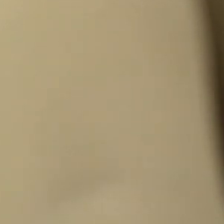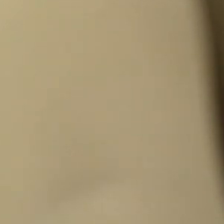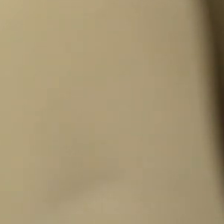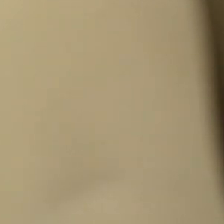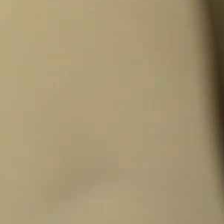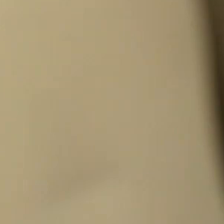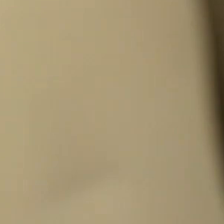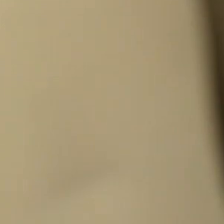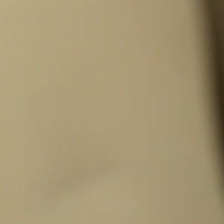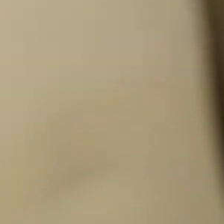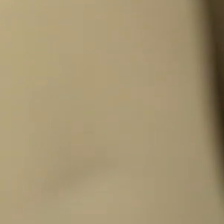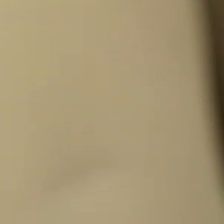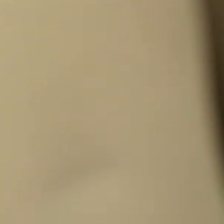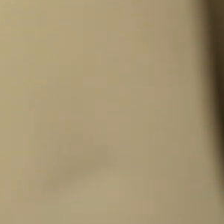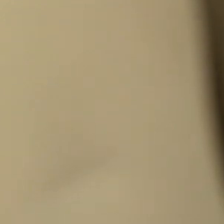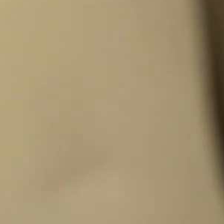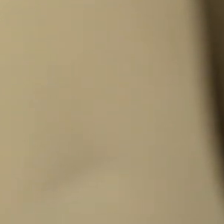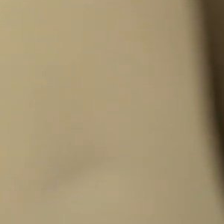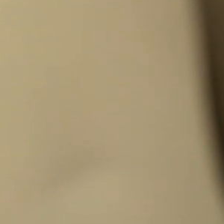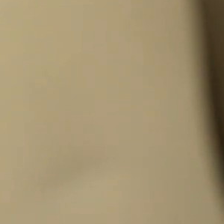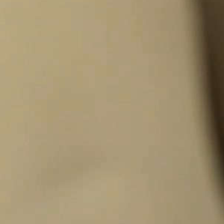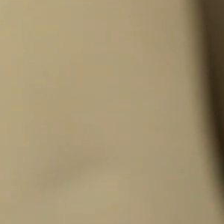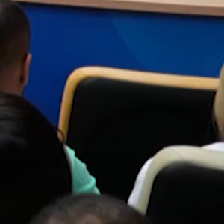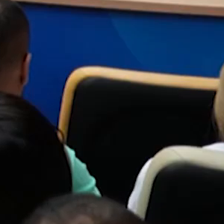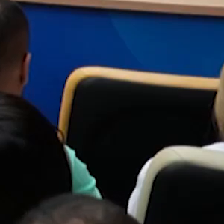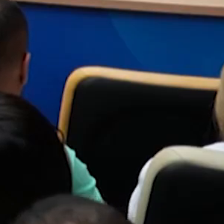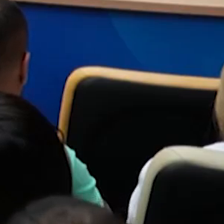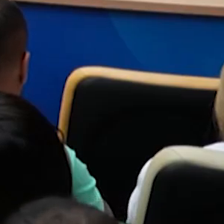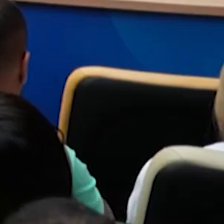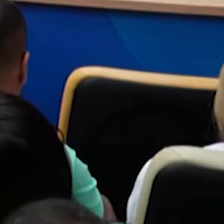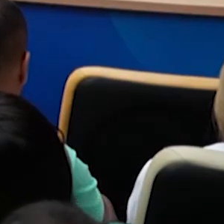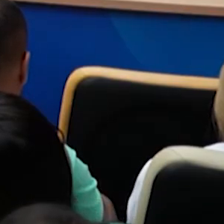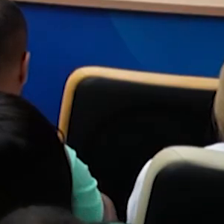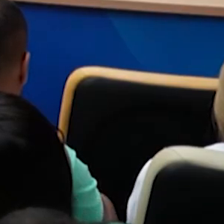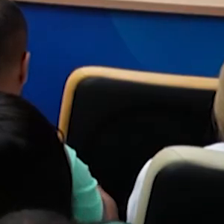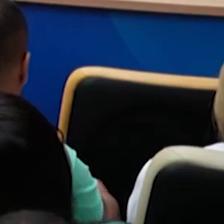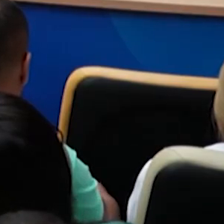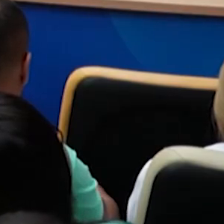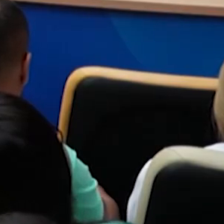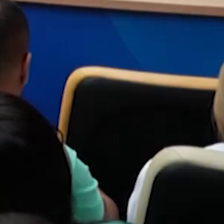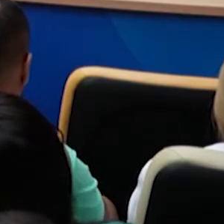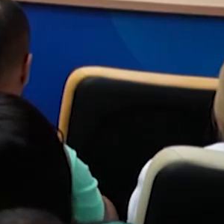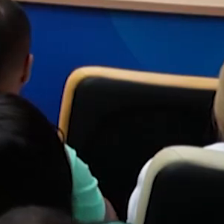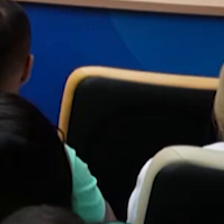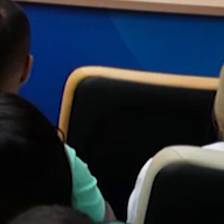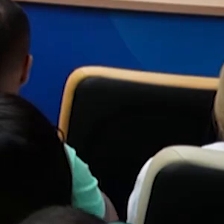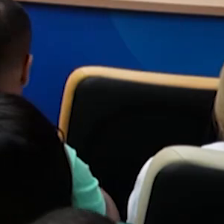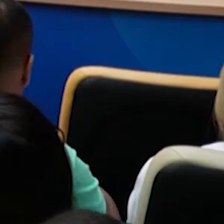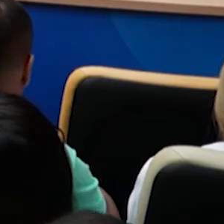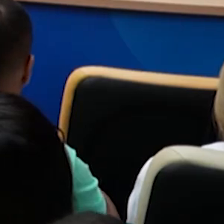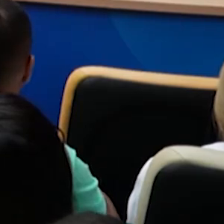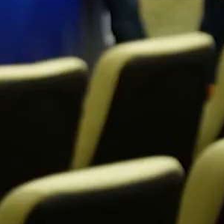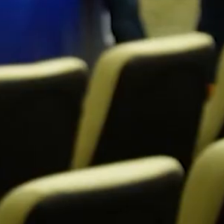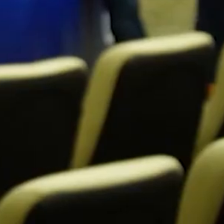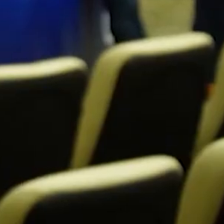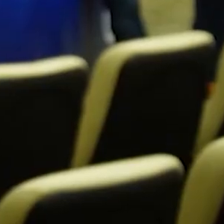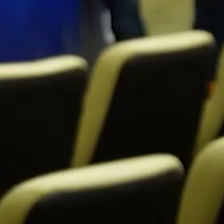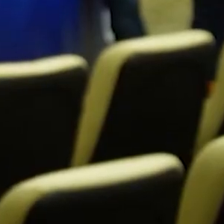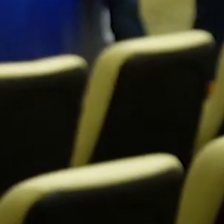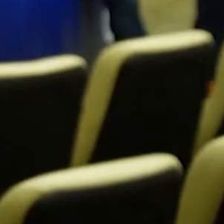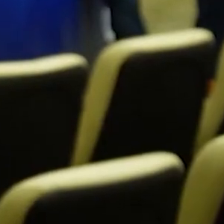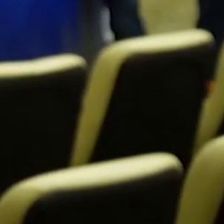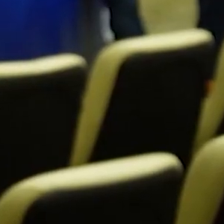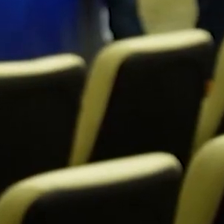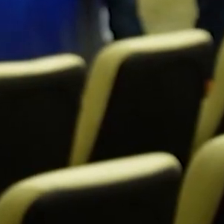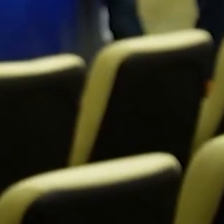400 a 450 empleados de la corporación. Es decir, estaríamos hablando de la eliminación de la